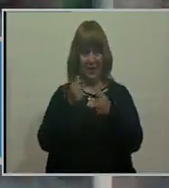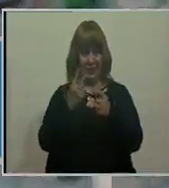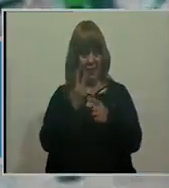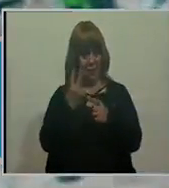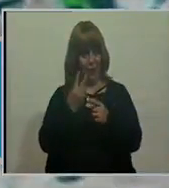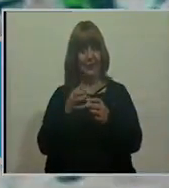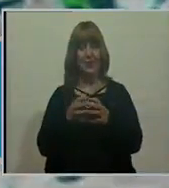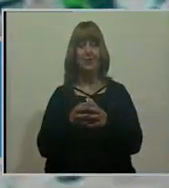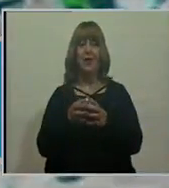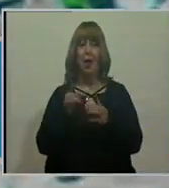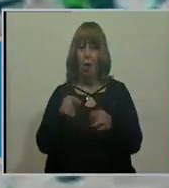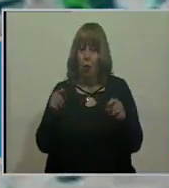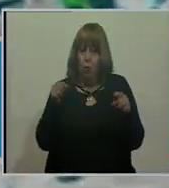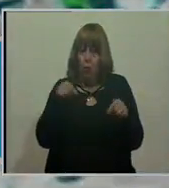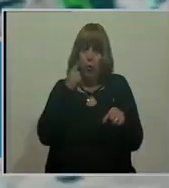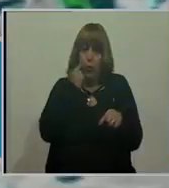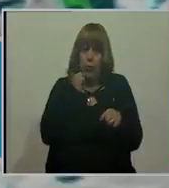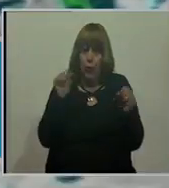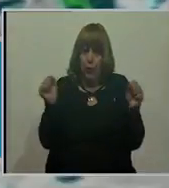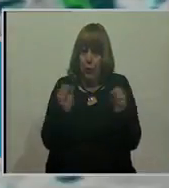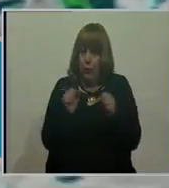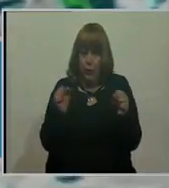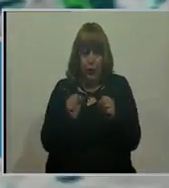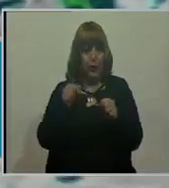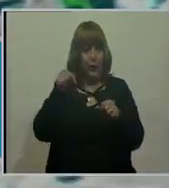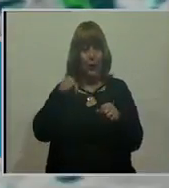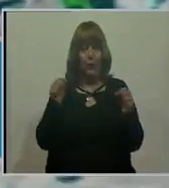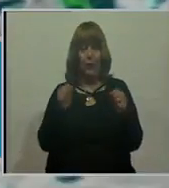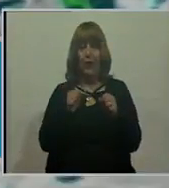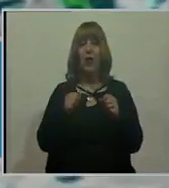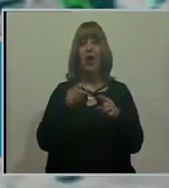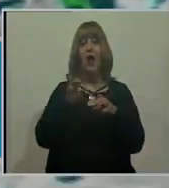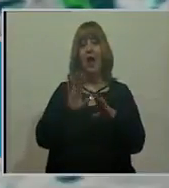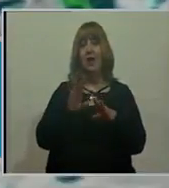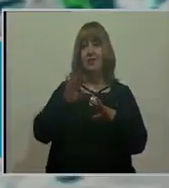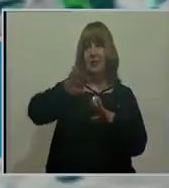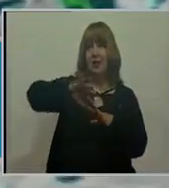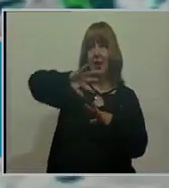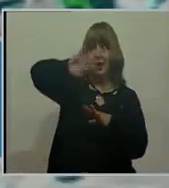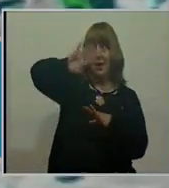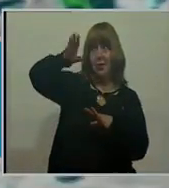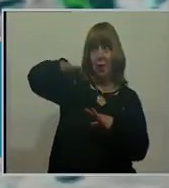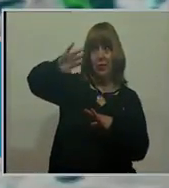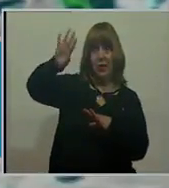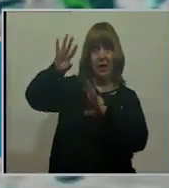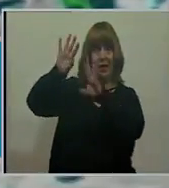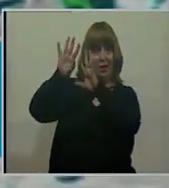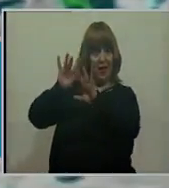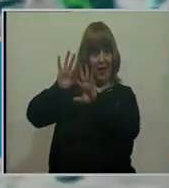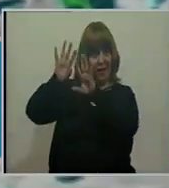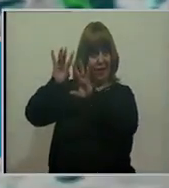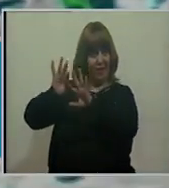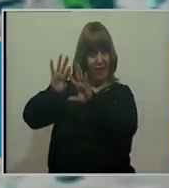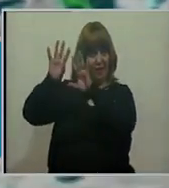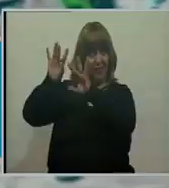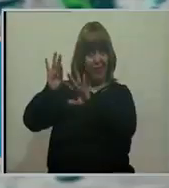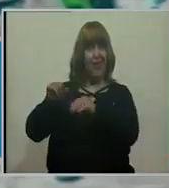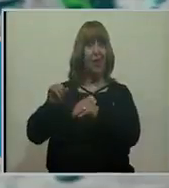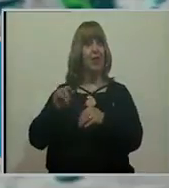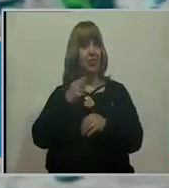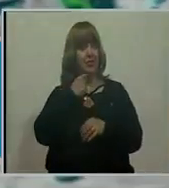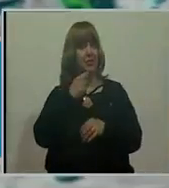Jornada gélida, muy, muy frío, muy fría. Ay. Y continuaba nevando en la madrugada, ¿dónde, Mur? En la alta montaña.